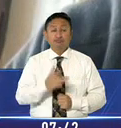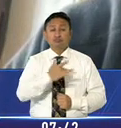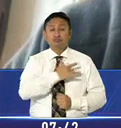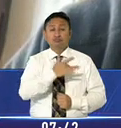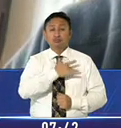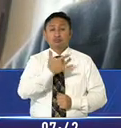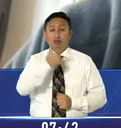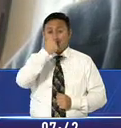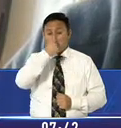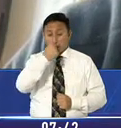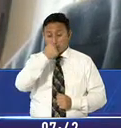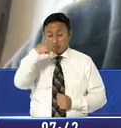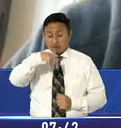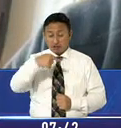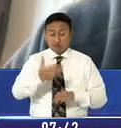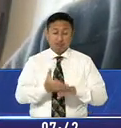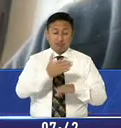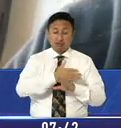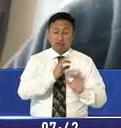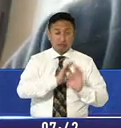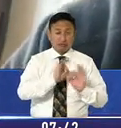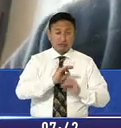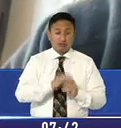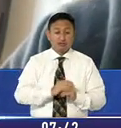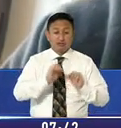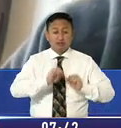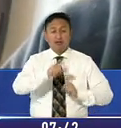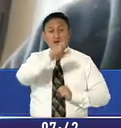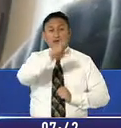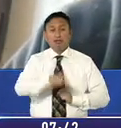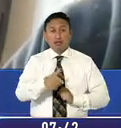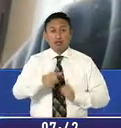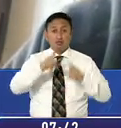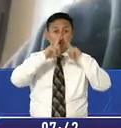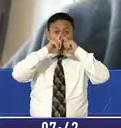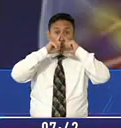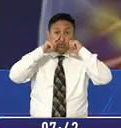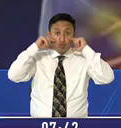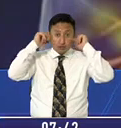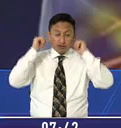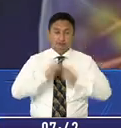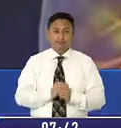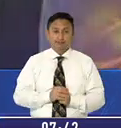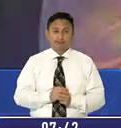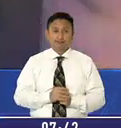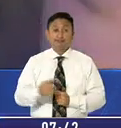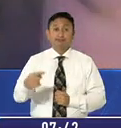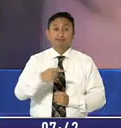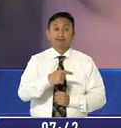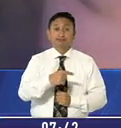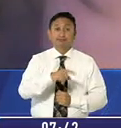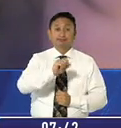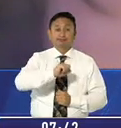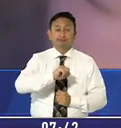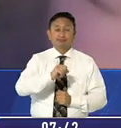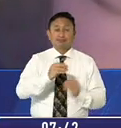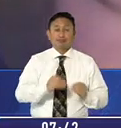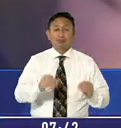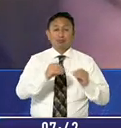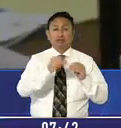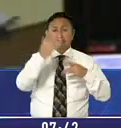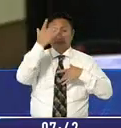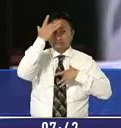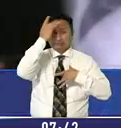sintomatología de gripe en los meses anteriores, también porque la población utilizaba la mascarilla. Y por ende hay un incremento en las neumonías, aunque